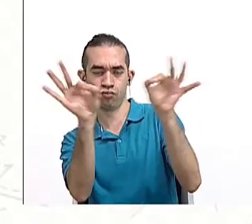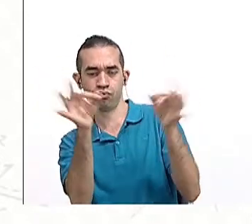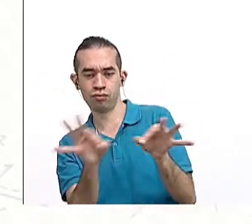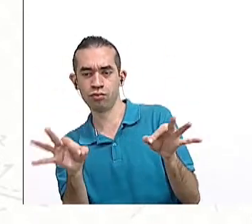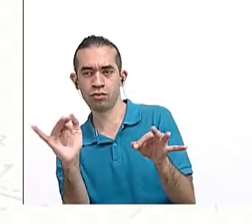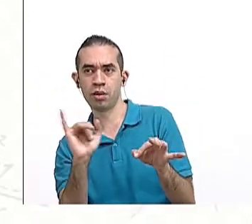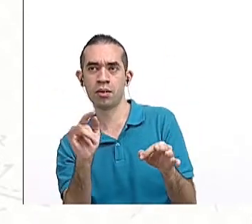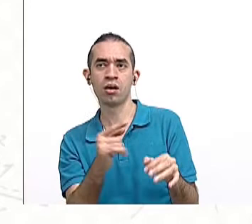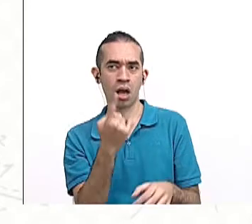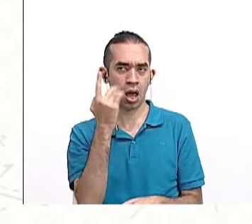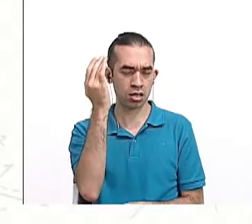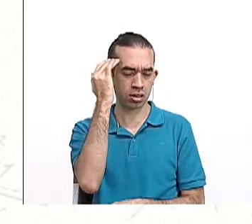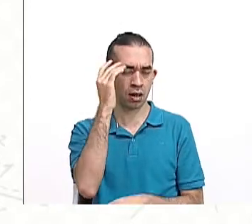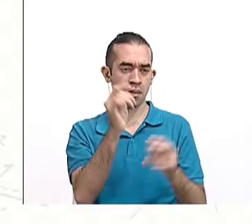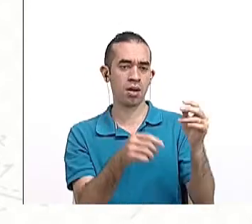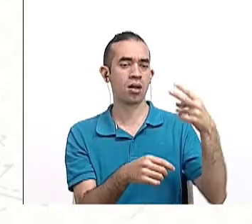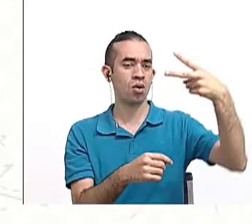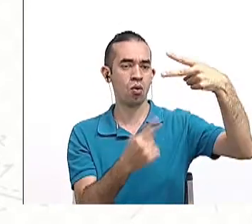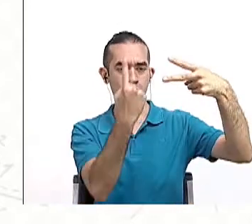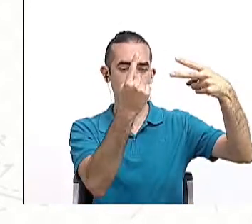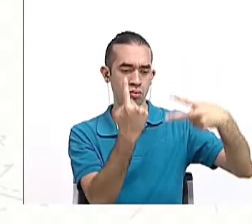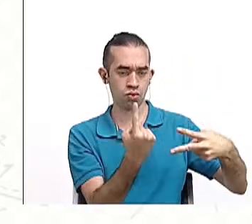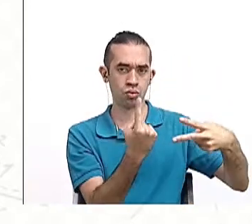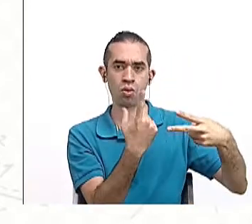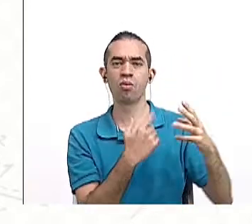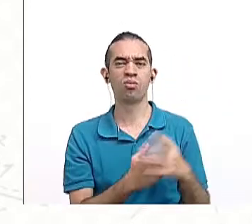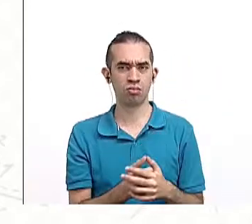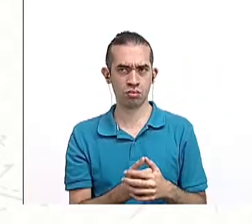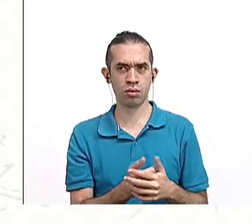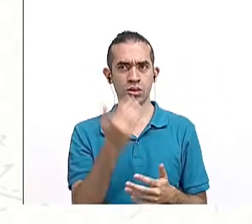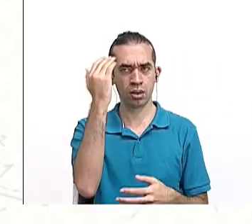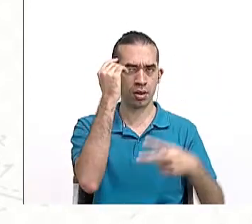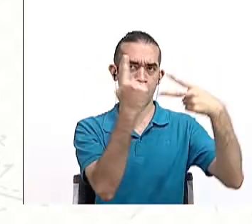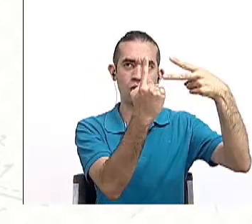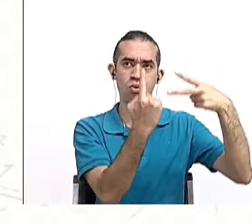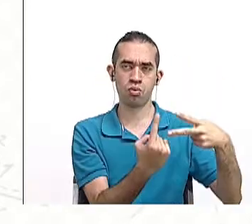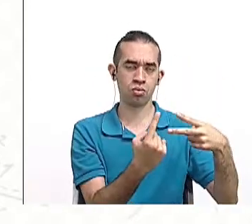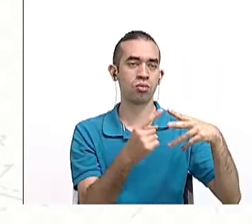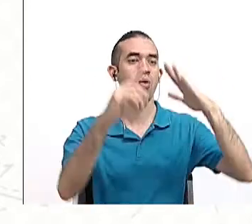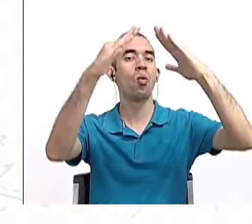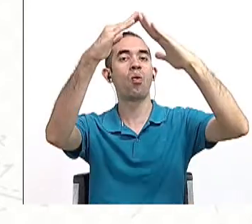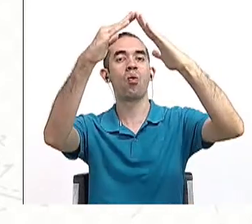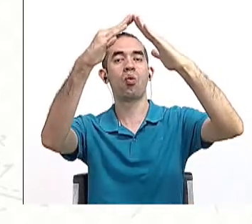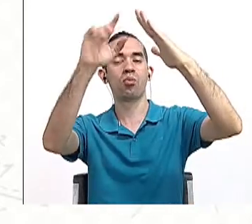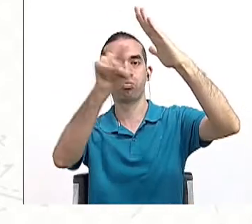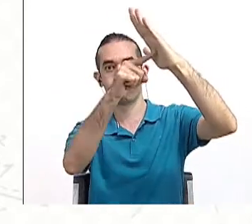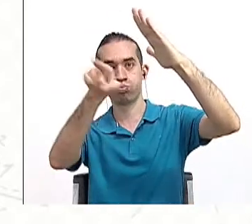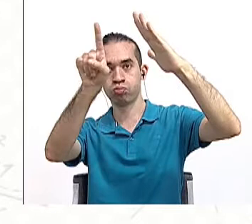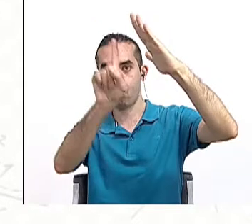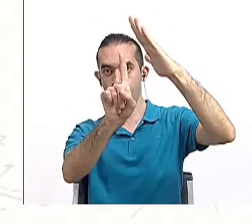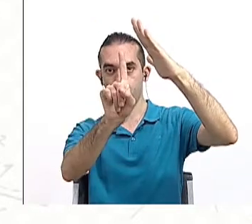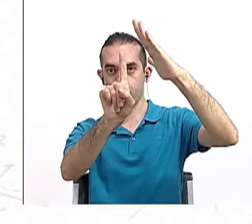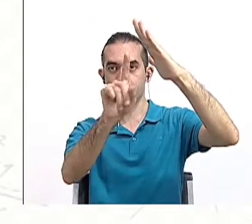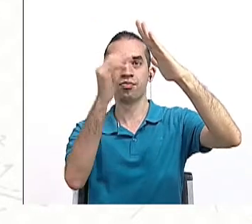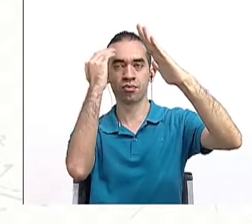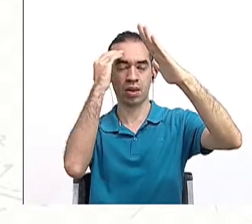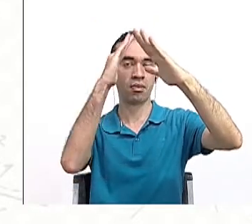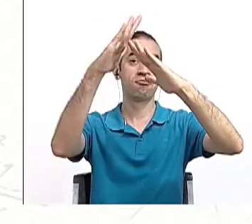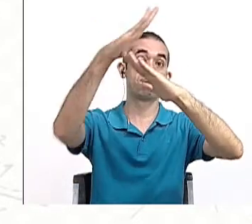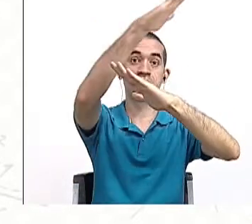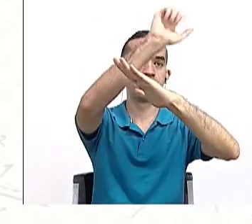medida del ángulo 1 analicemos lo siguiente vean que el ángulo 1 es un ángulo interno en la primera expresión está alfa